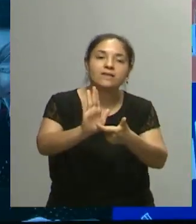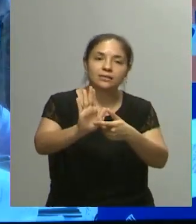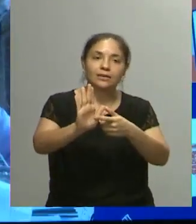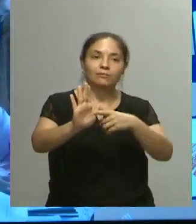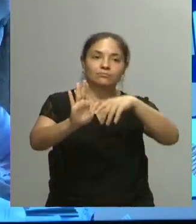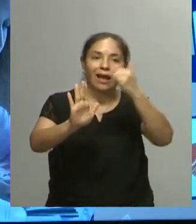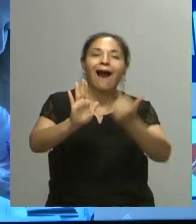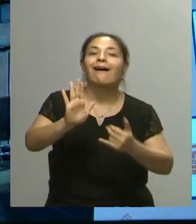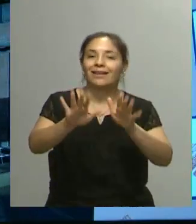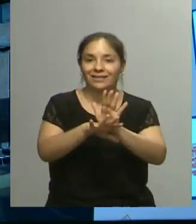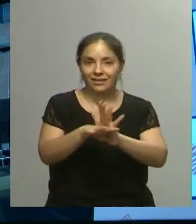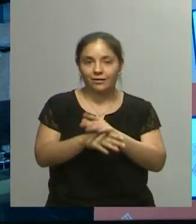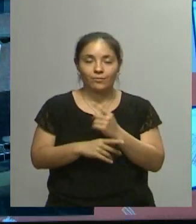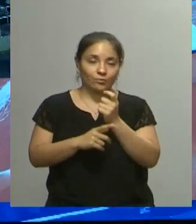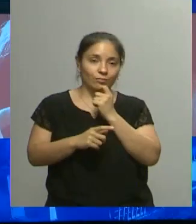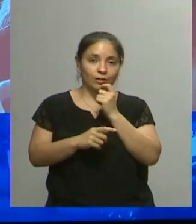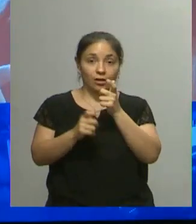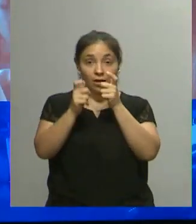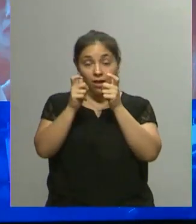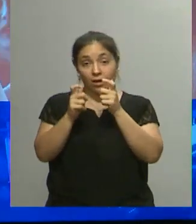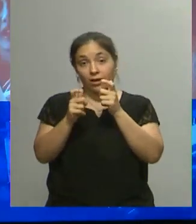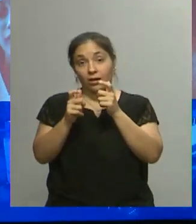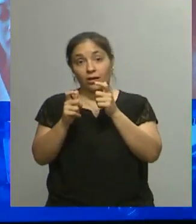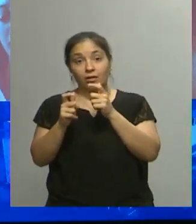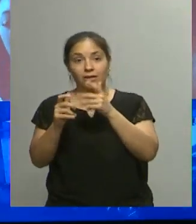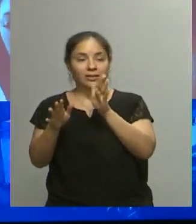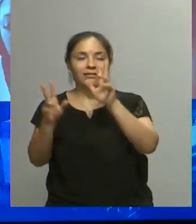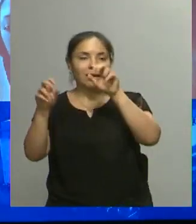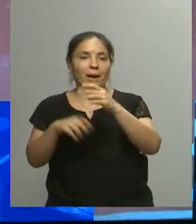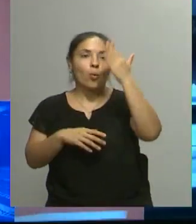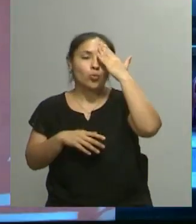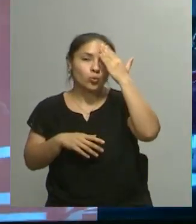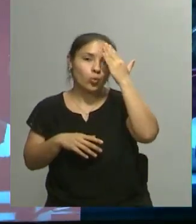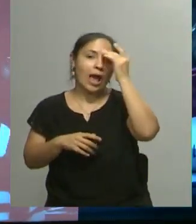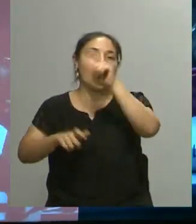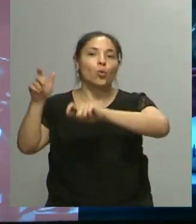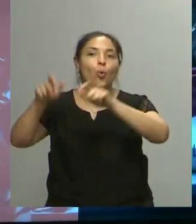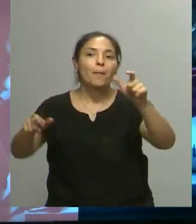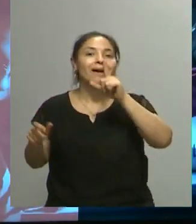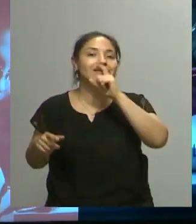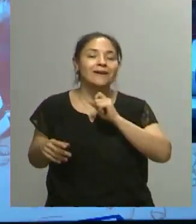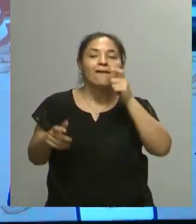vigilancias, digo en sentido cultural, ¿no? Humano, sobre países como Qatar,